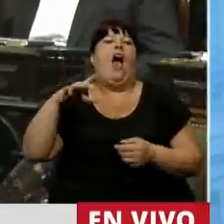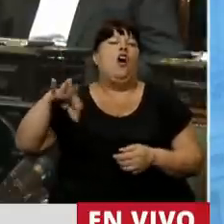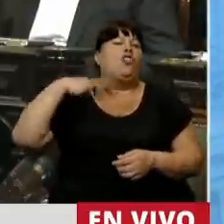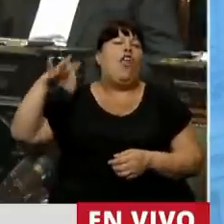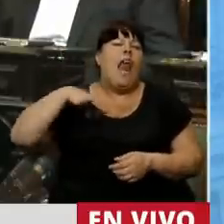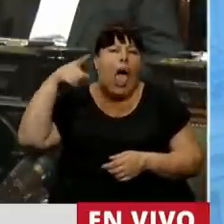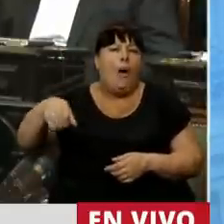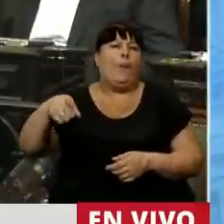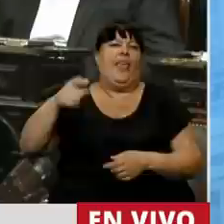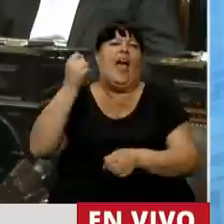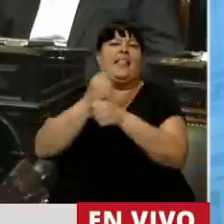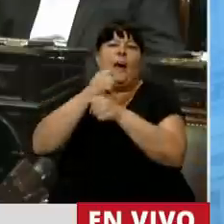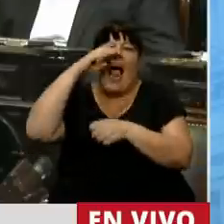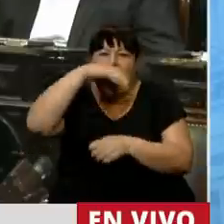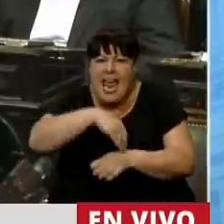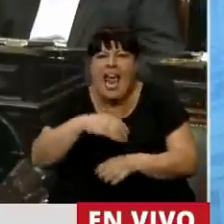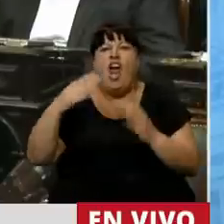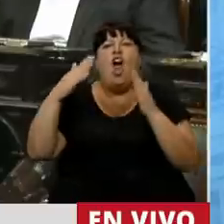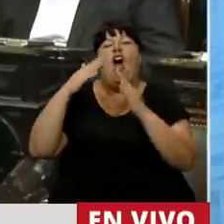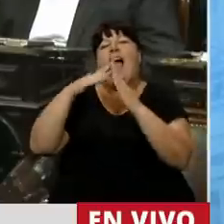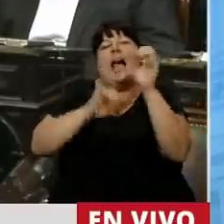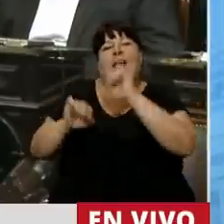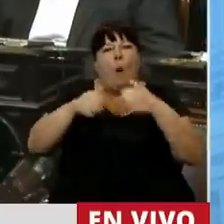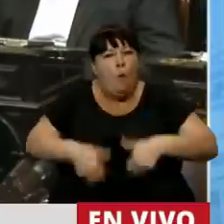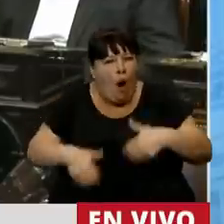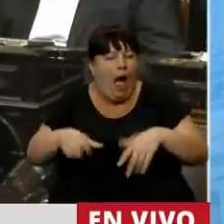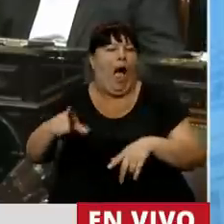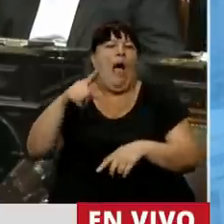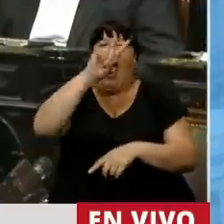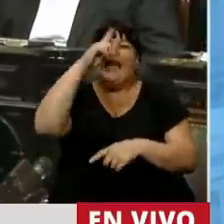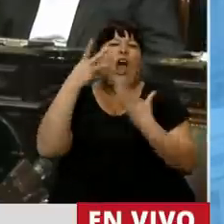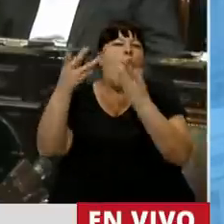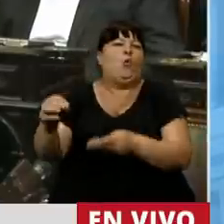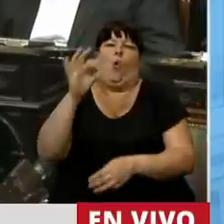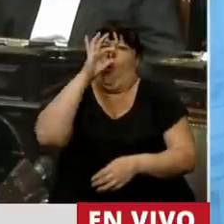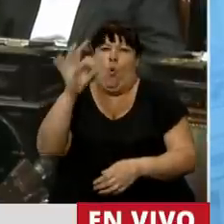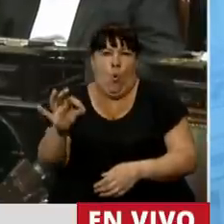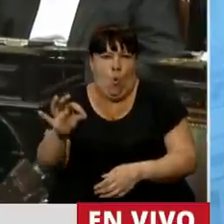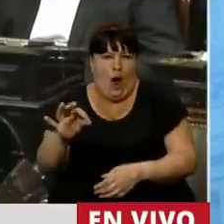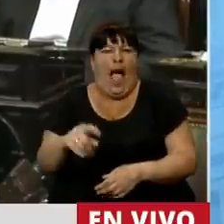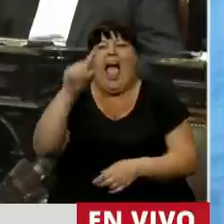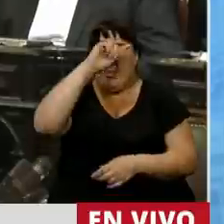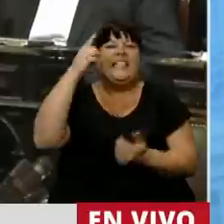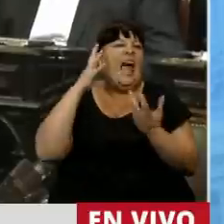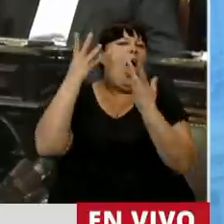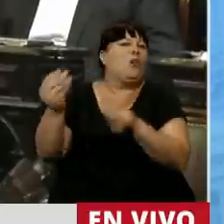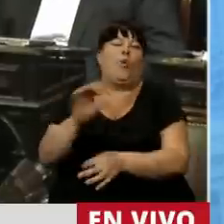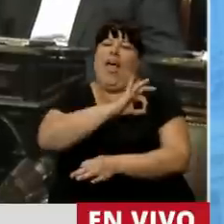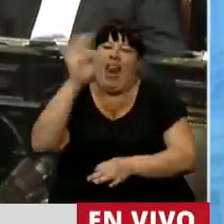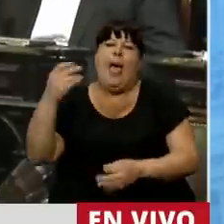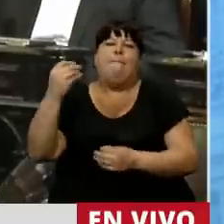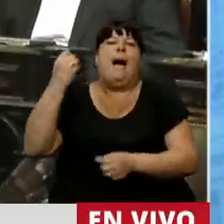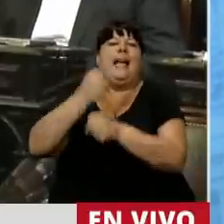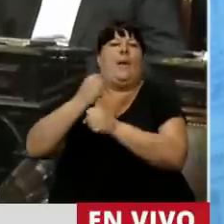su vida estuvo en negro, en una casa de familia, donde el Estado no la acompañó, el Estado no la ayudó a que